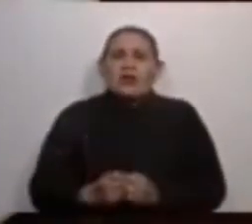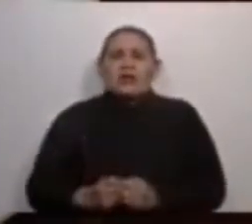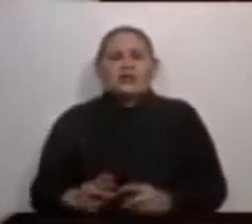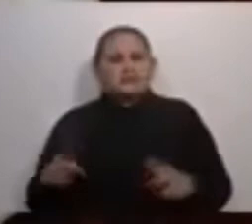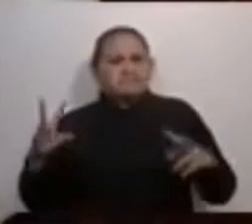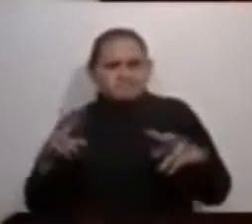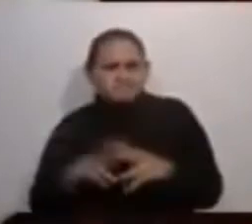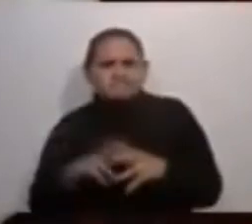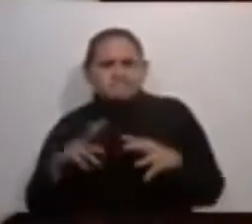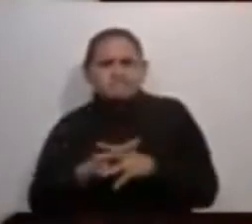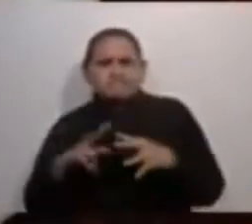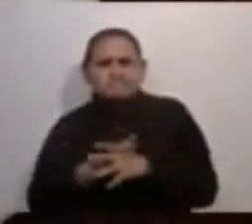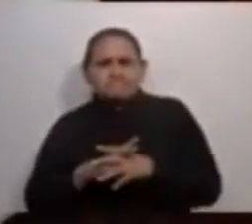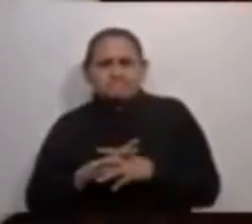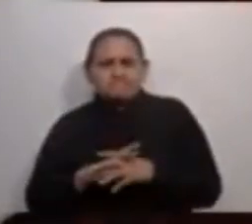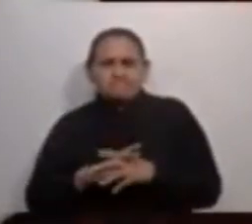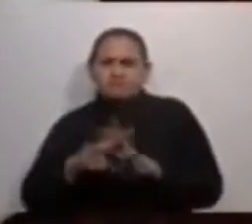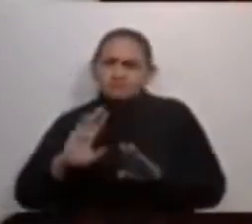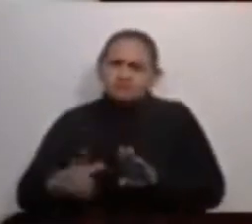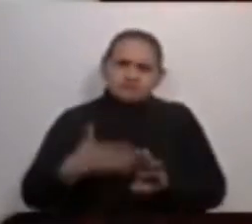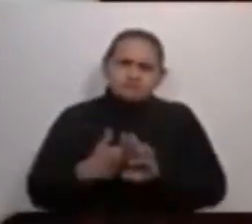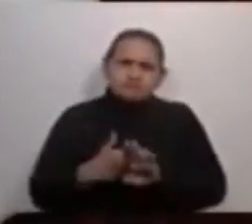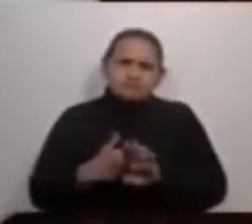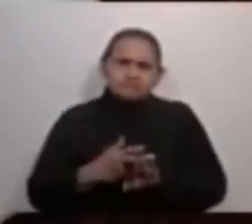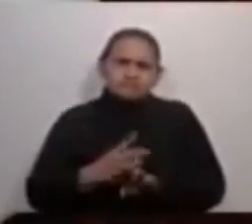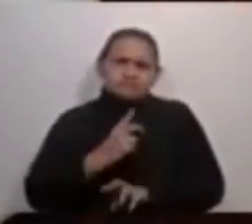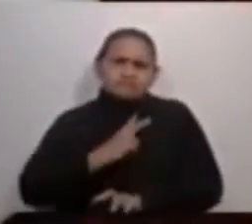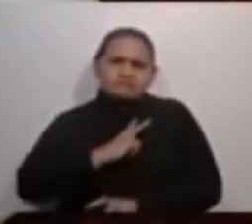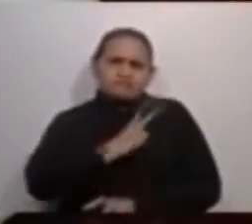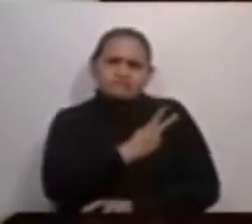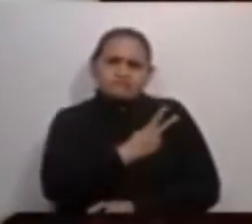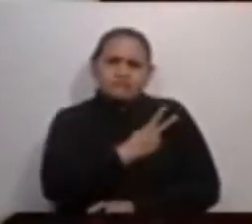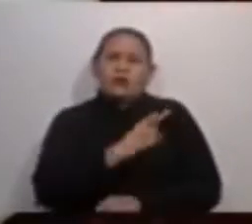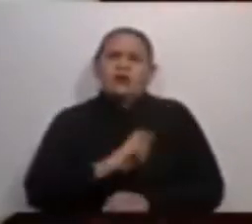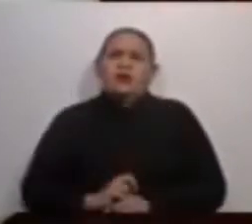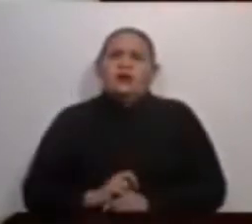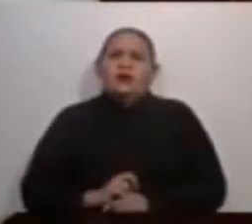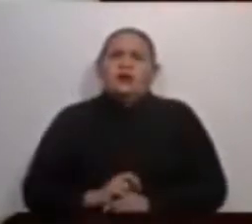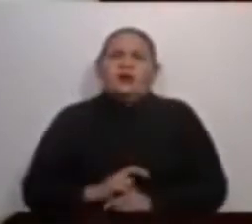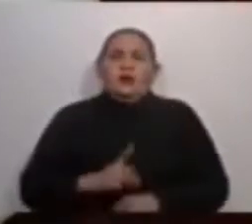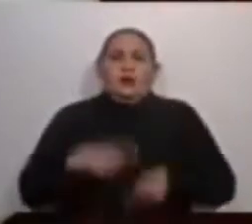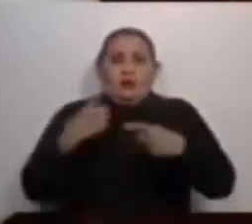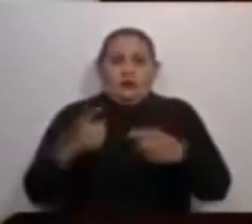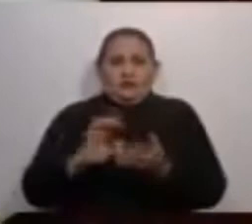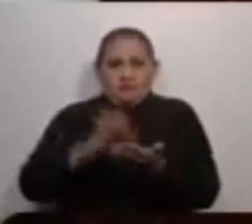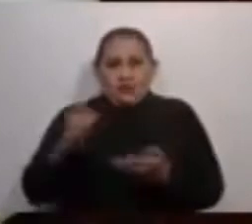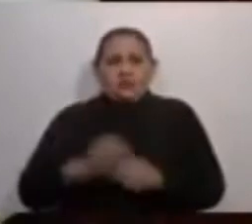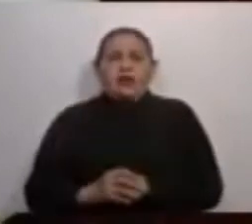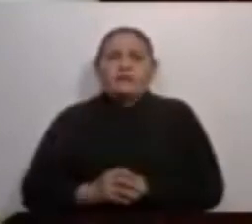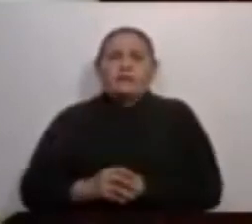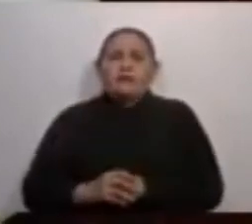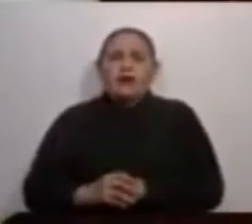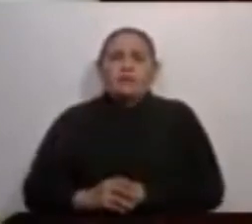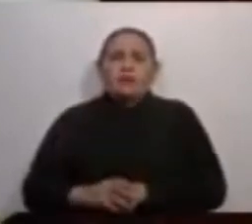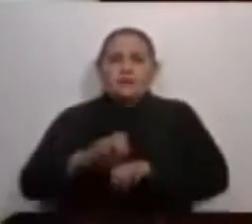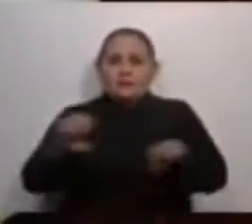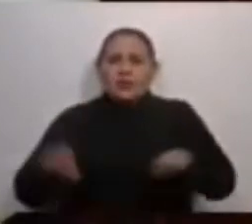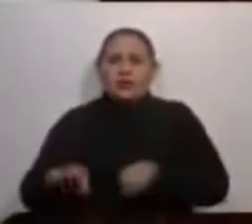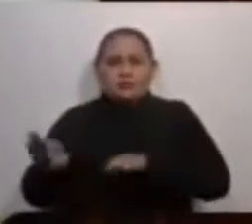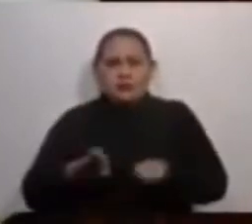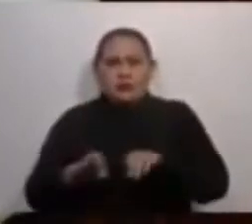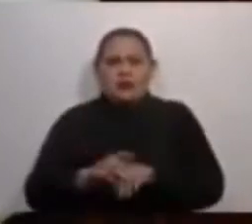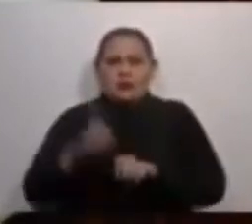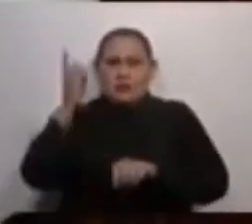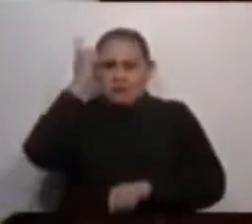desigual contra el enemigo desconocido. Le doy las gracias también a mi equipo de trabajo municipal, tanto a directores como